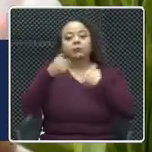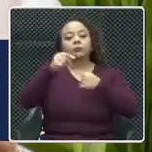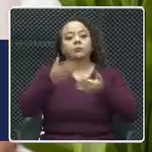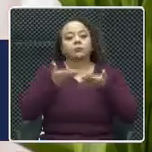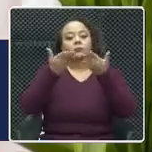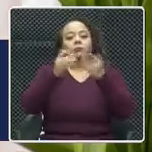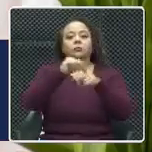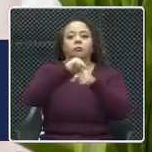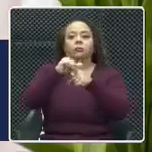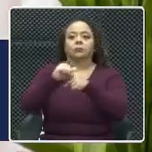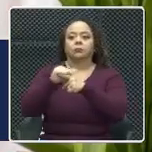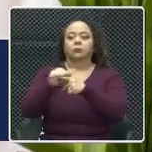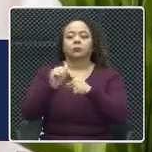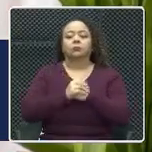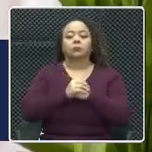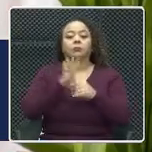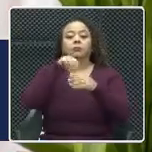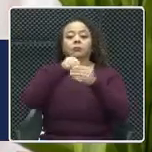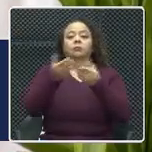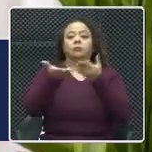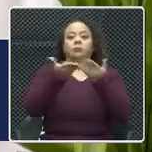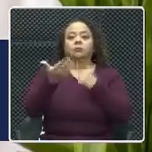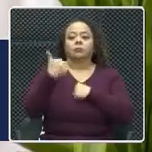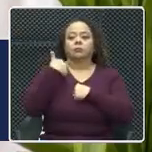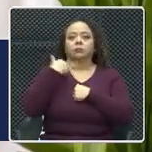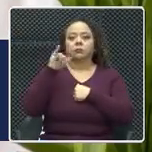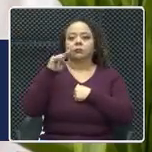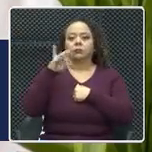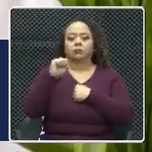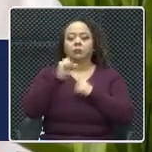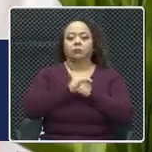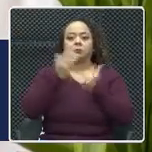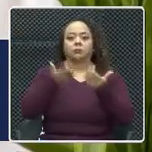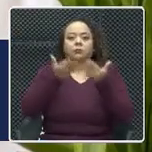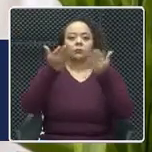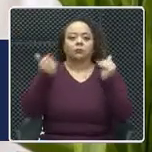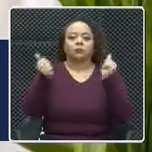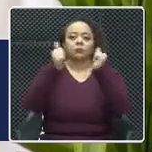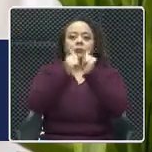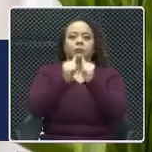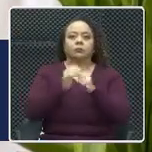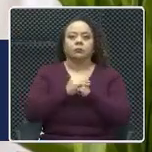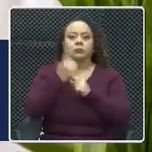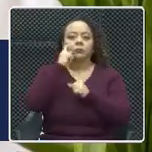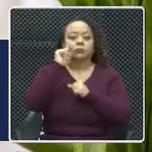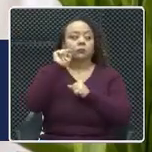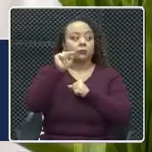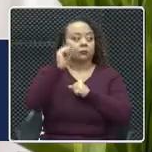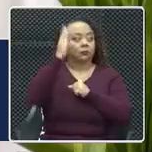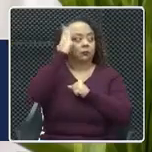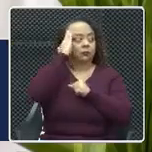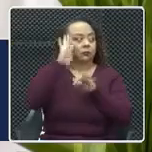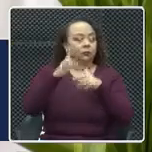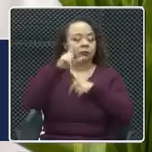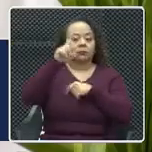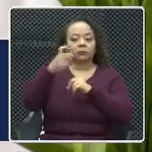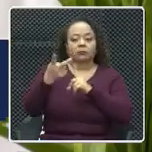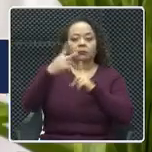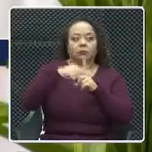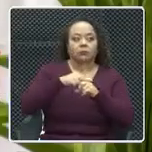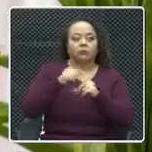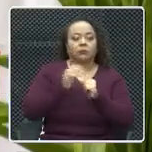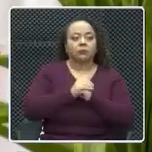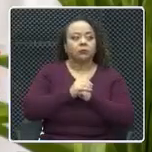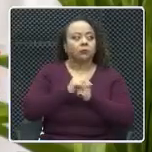brindando capacitación, que dentro del servicio que brinda el IMSS es darle el acompañamiento para que usted sepa cómo debe aplicar